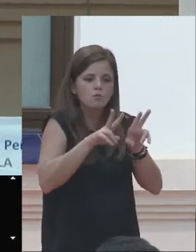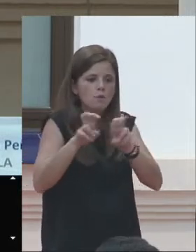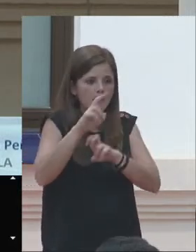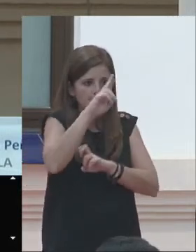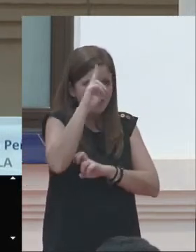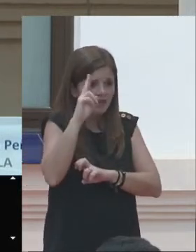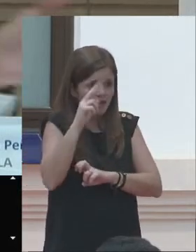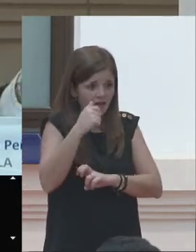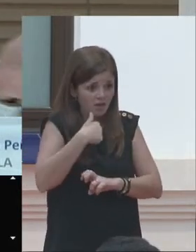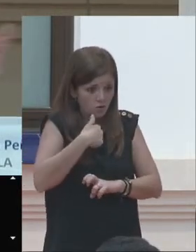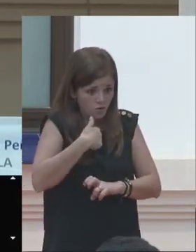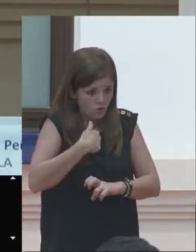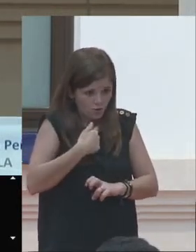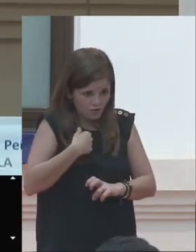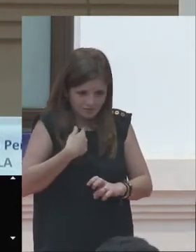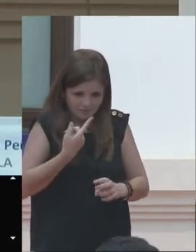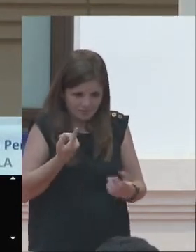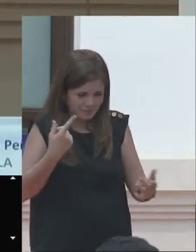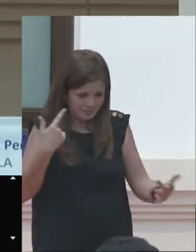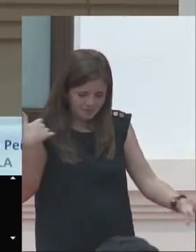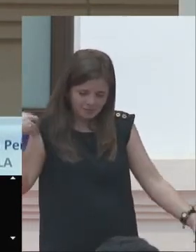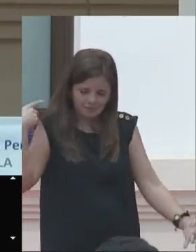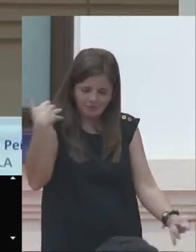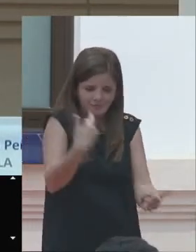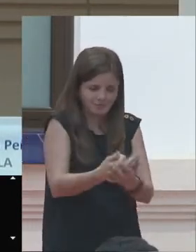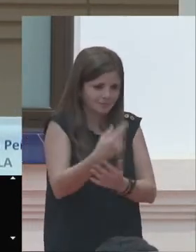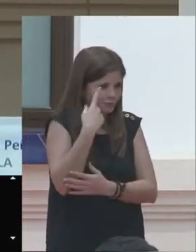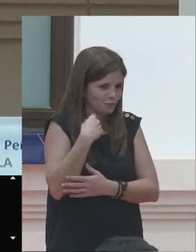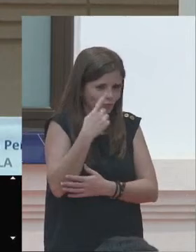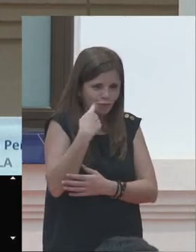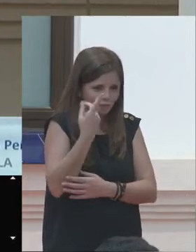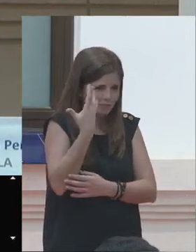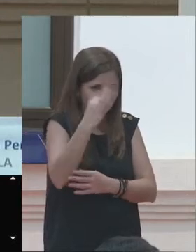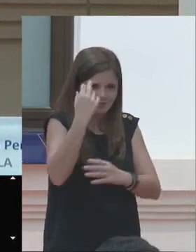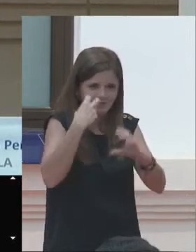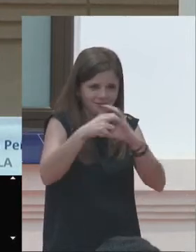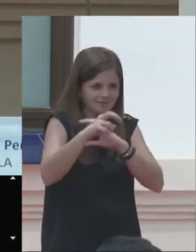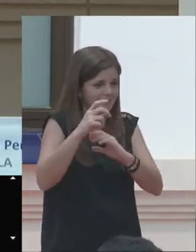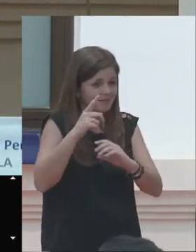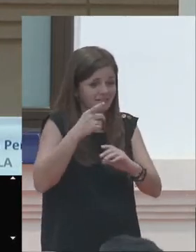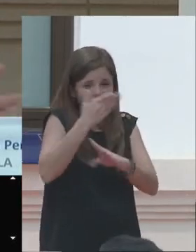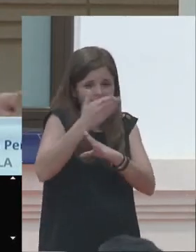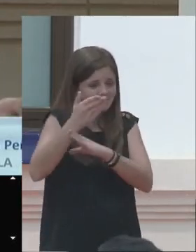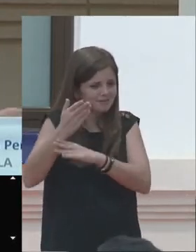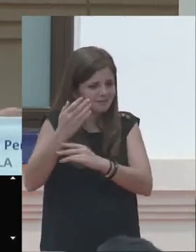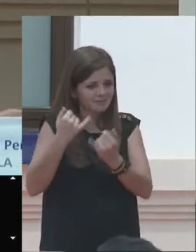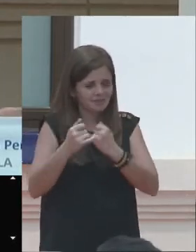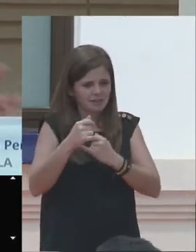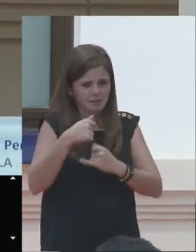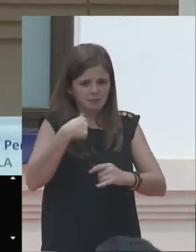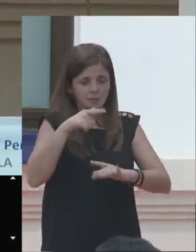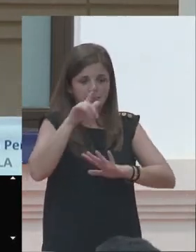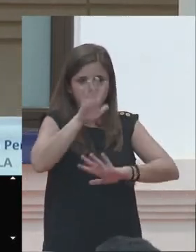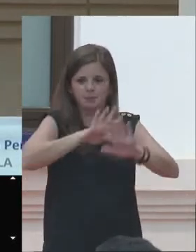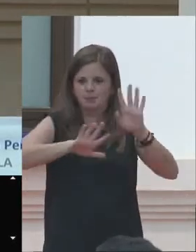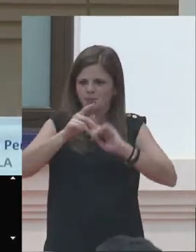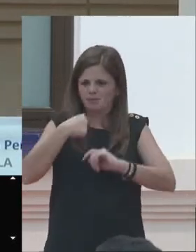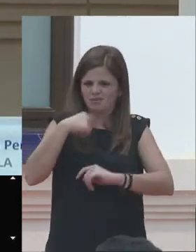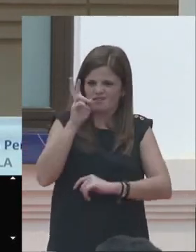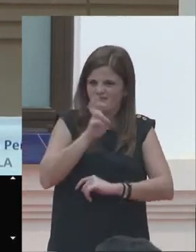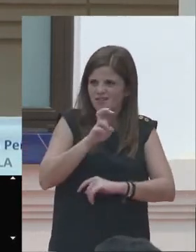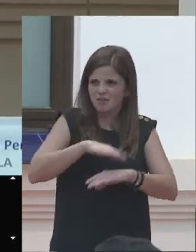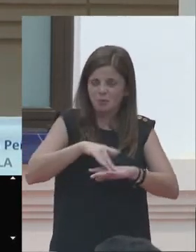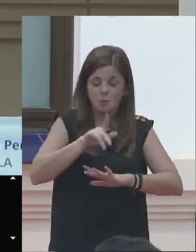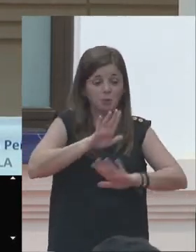soy capaz, y llevo toda la vida en Madrid, en el metro, pero me pierdo. Llega un momento en el que de repente digo, anda, yo no quería venir para acá, pues